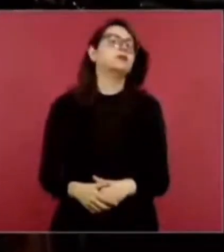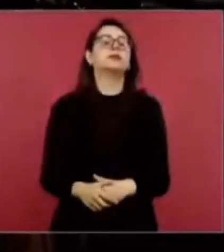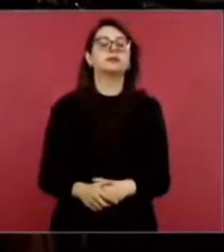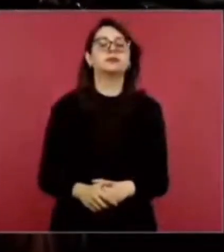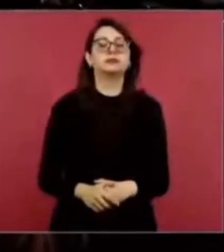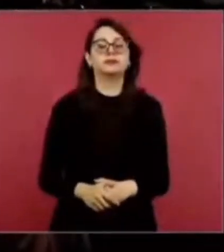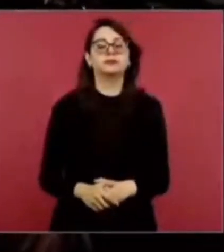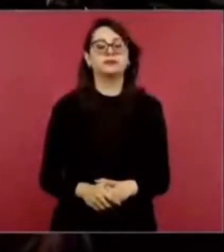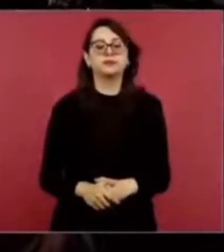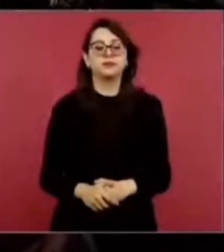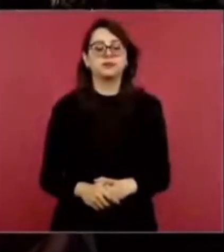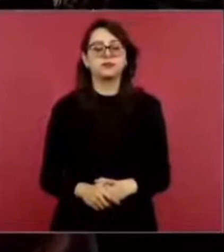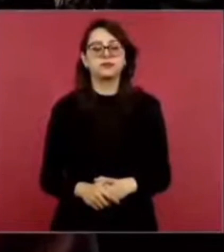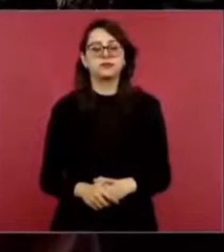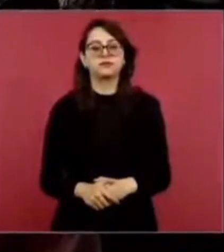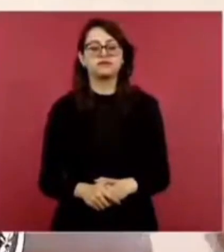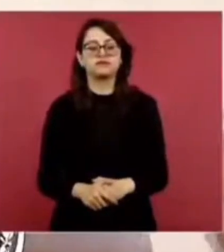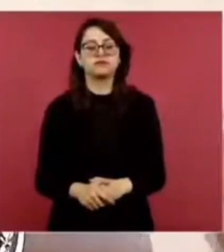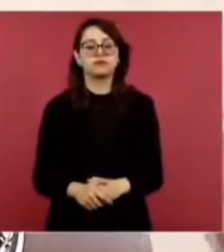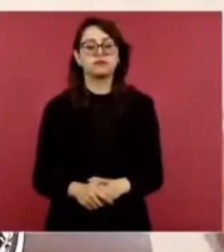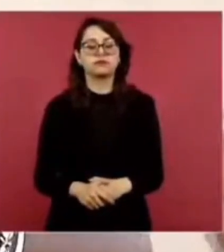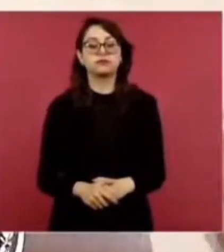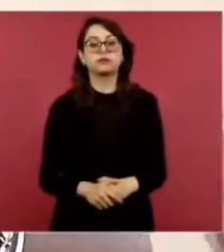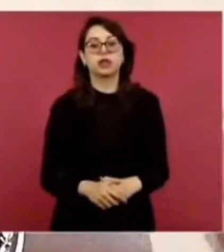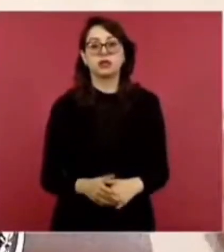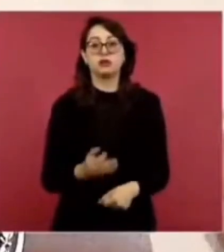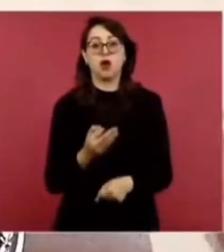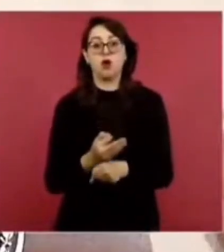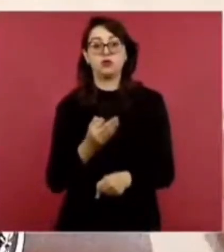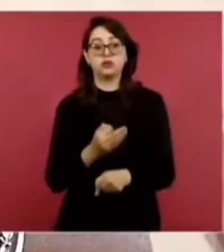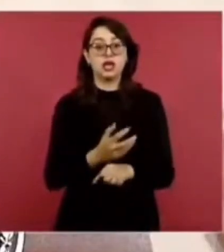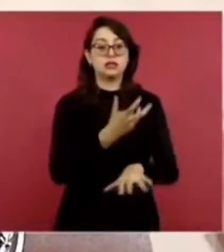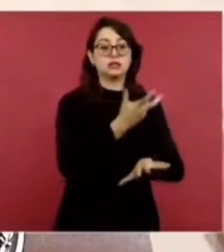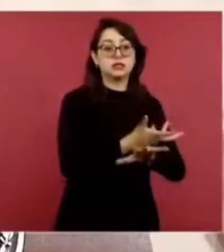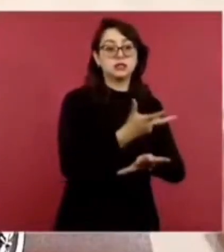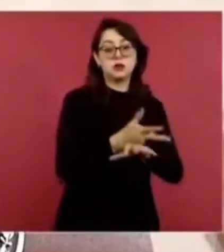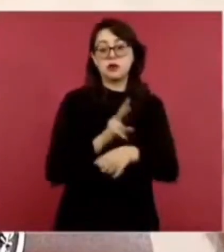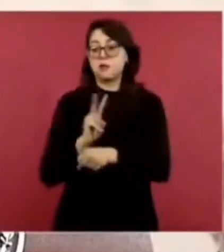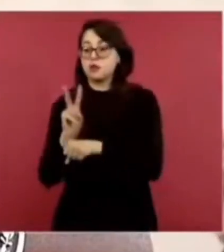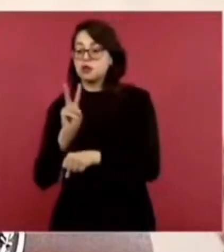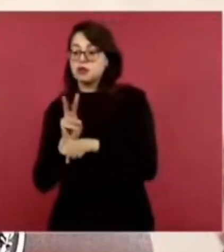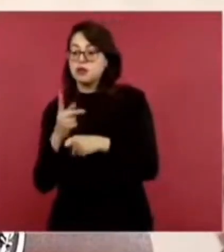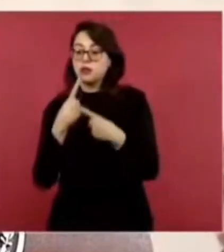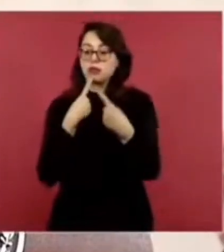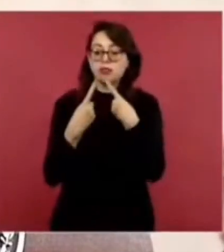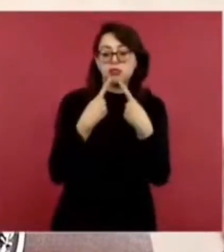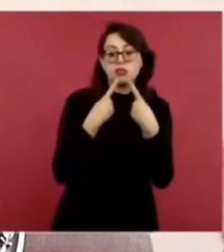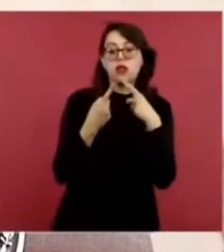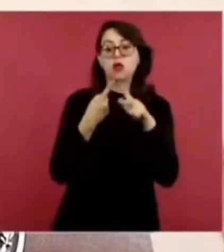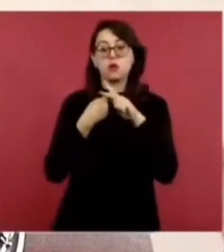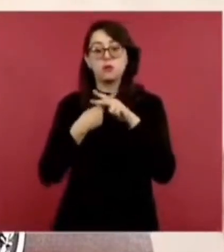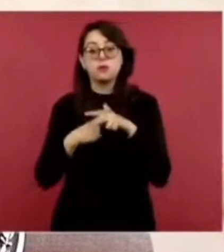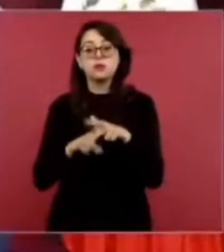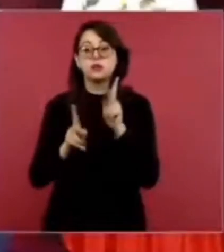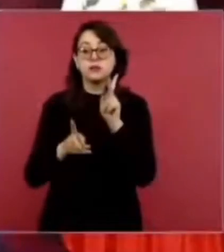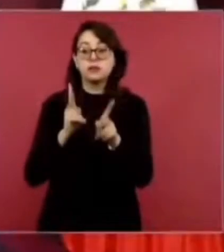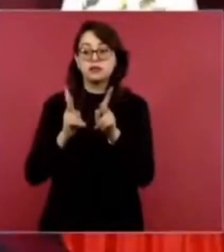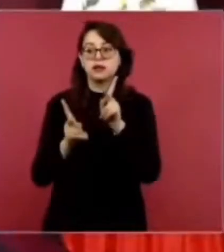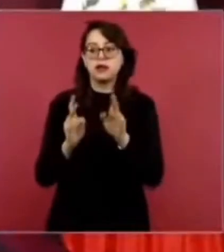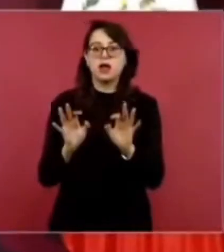Y celebramos que ya hay pláticas, hay